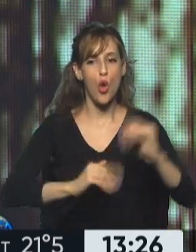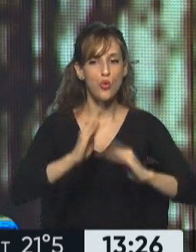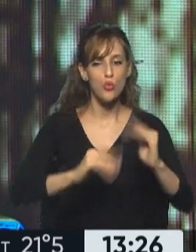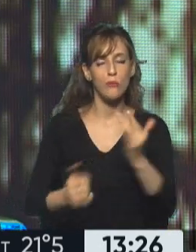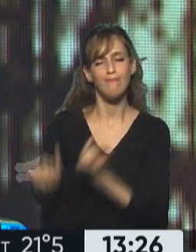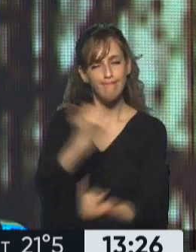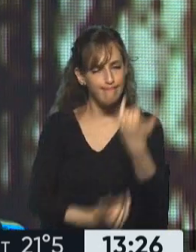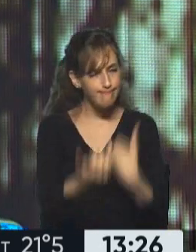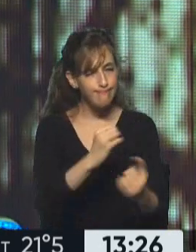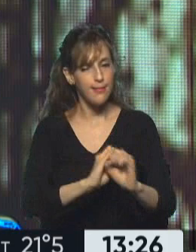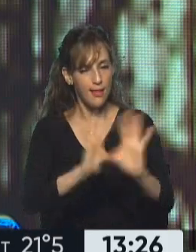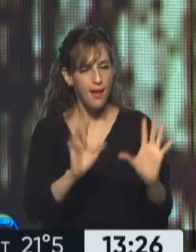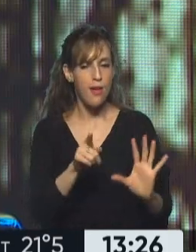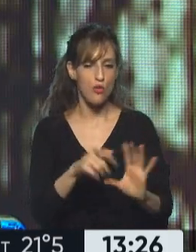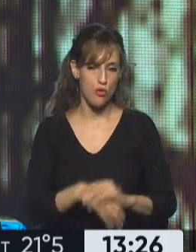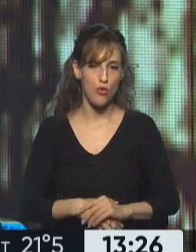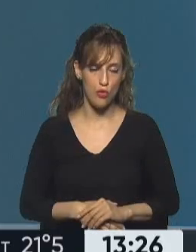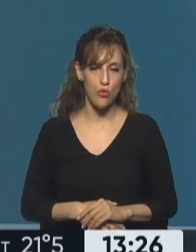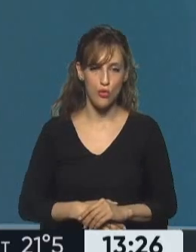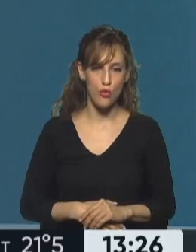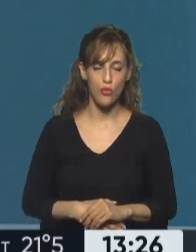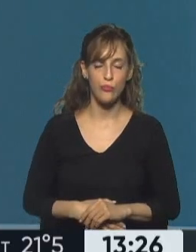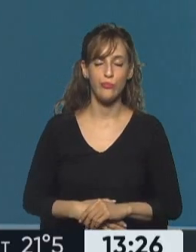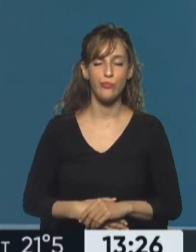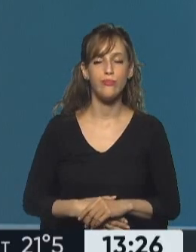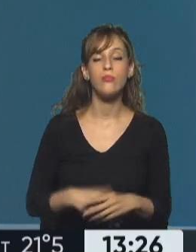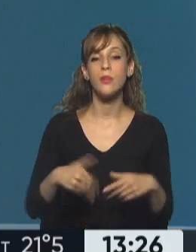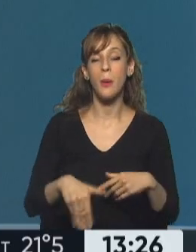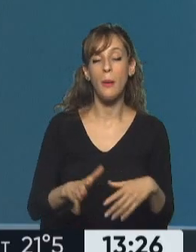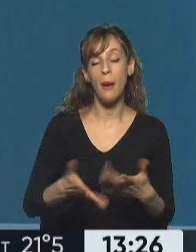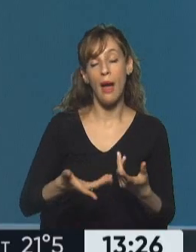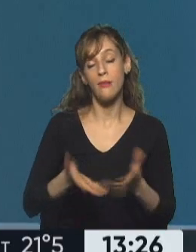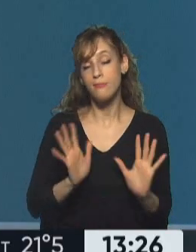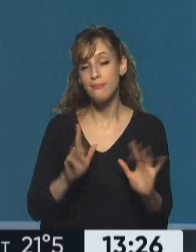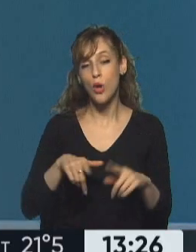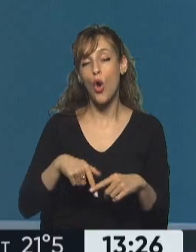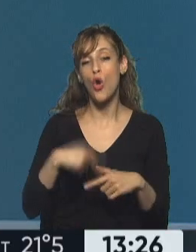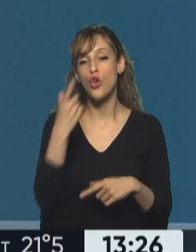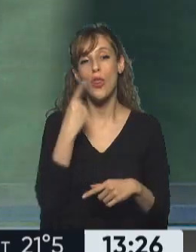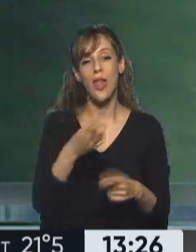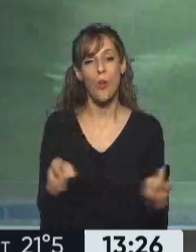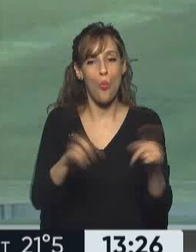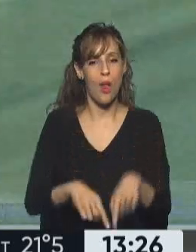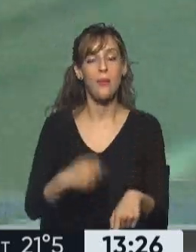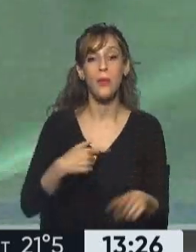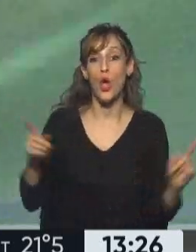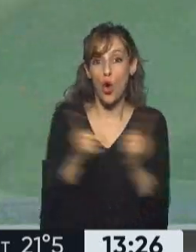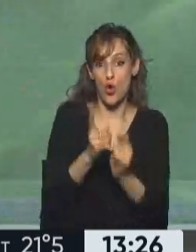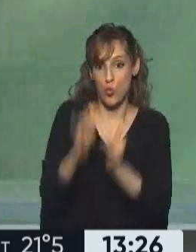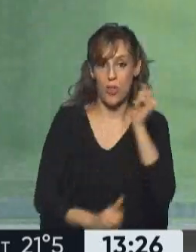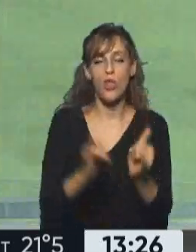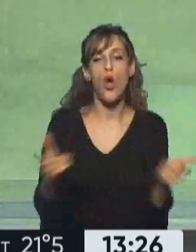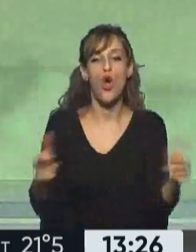Iván Sech nos la pueda ir suministrando. Así que seguramente seguiremos conversando del tema. Muy cortito, solo anticipo. Consejo Económico y